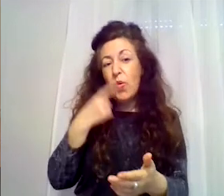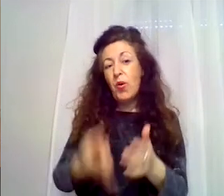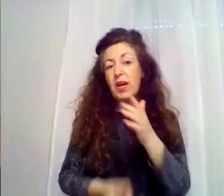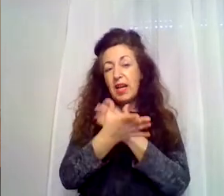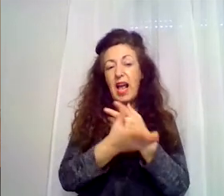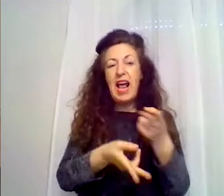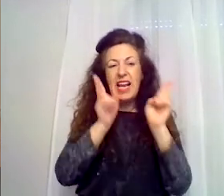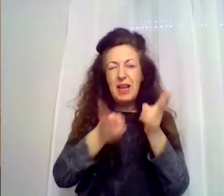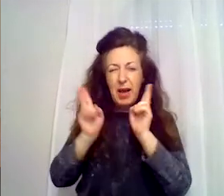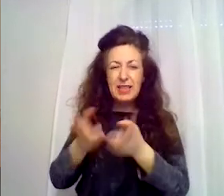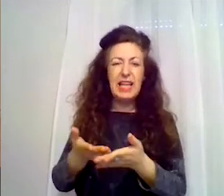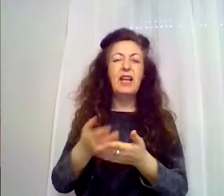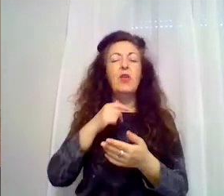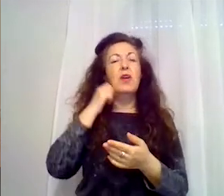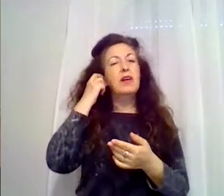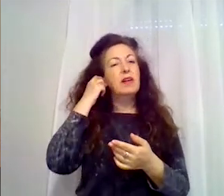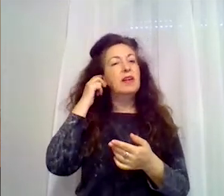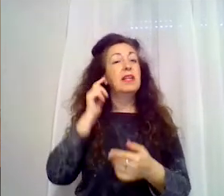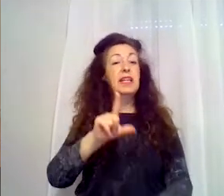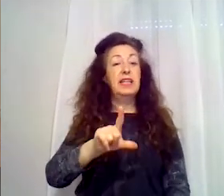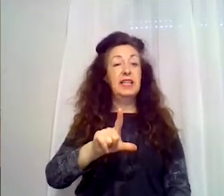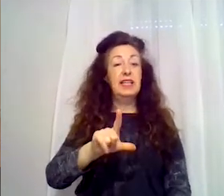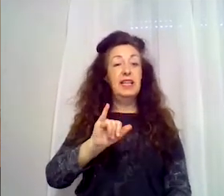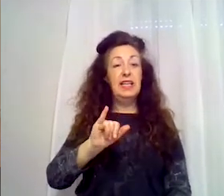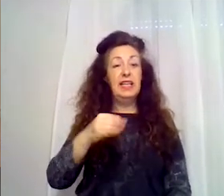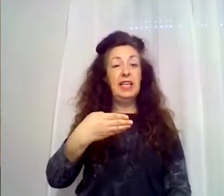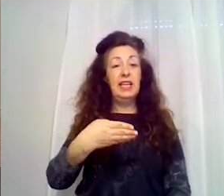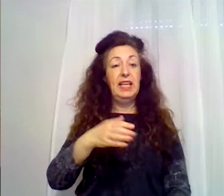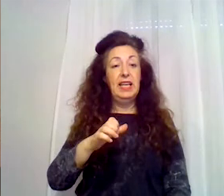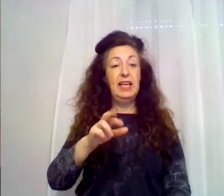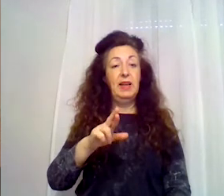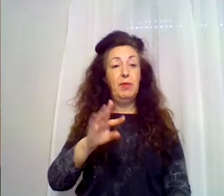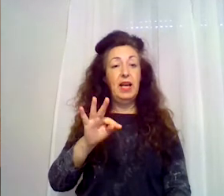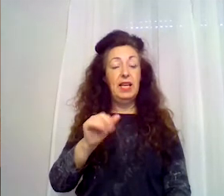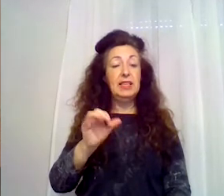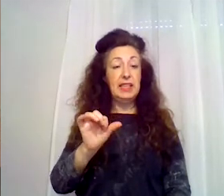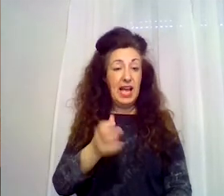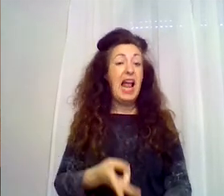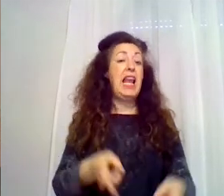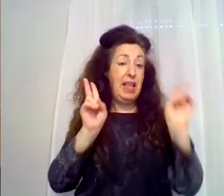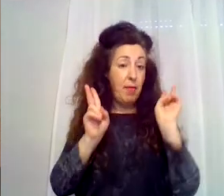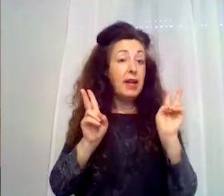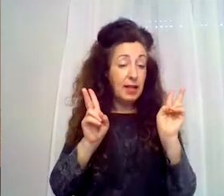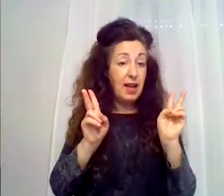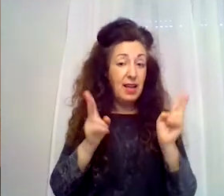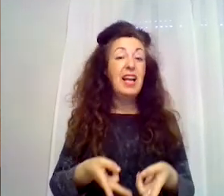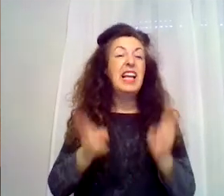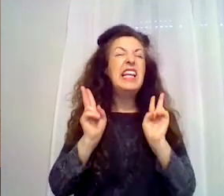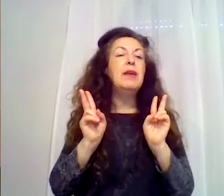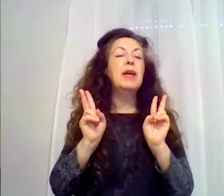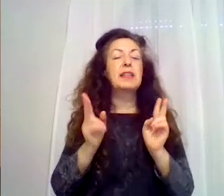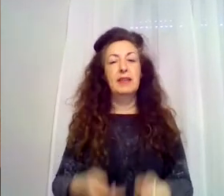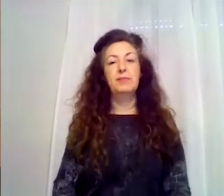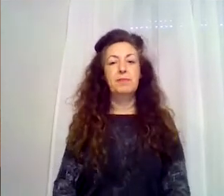bien por qué Epicuro se convierte en la bestia negra del cristianismo, especialmente del catolicismo, pero de todo el cristianismo. Y